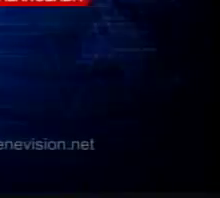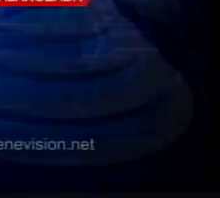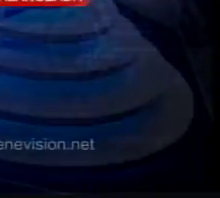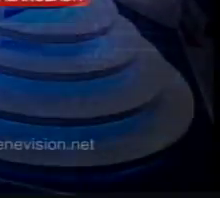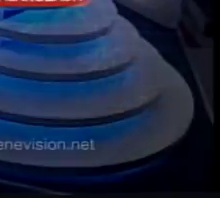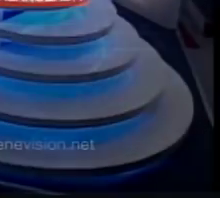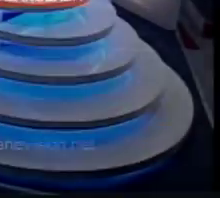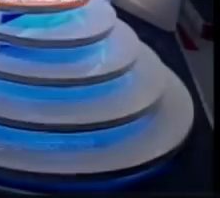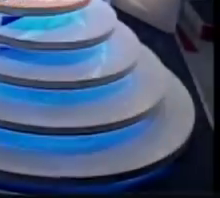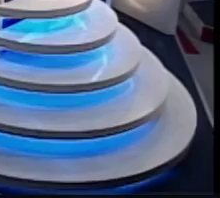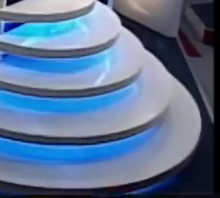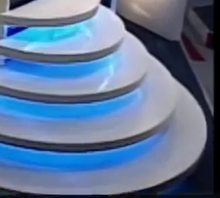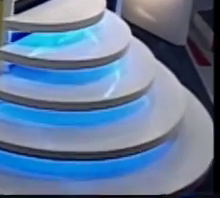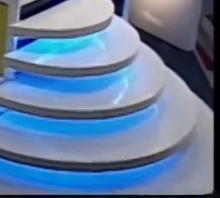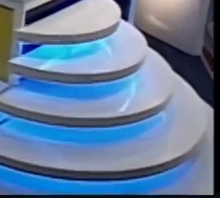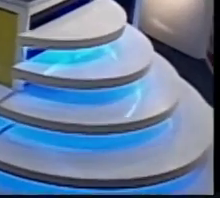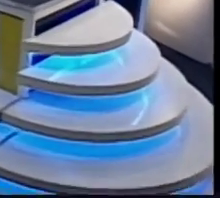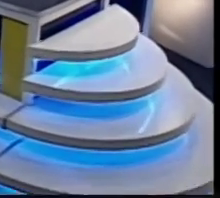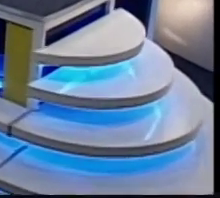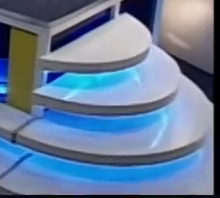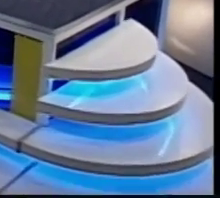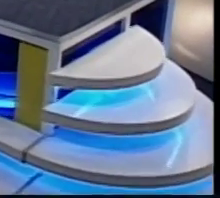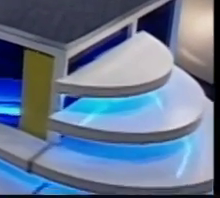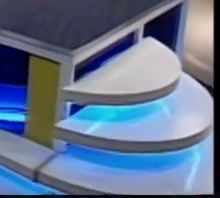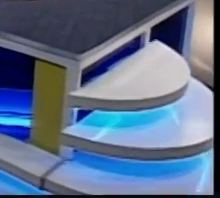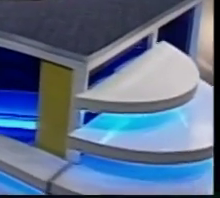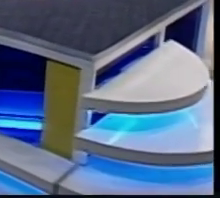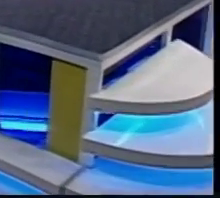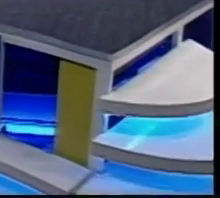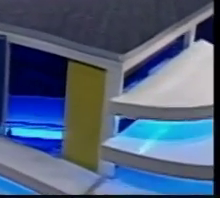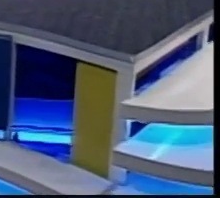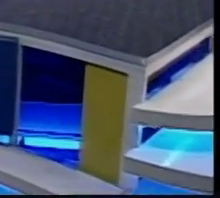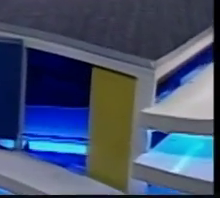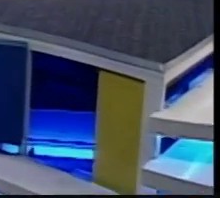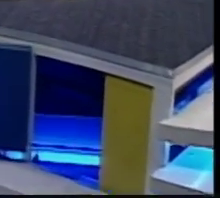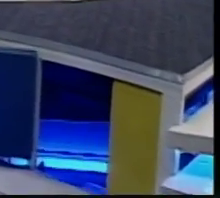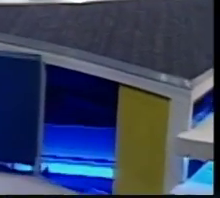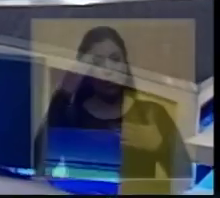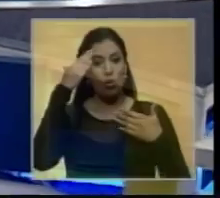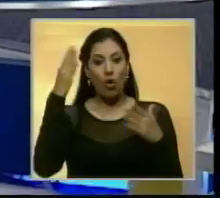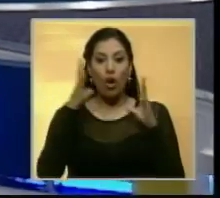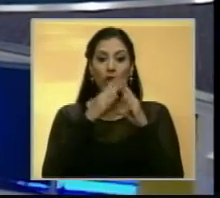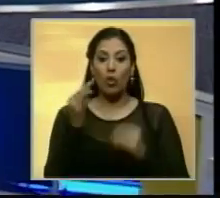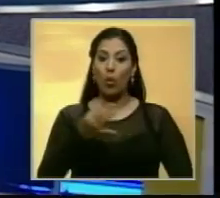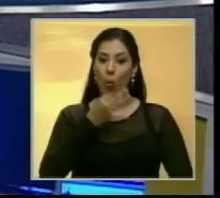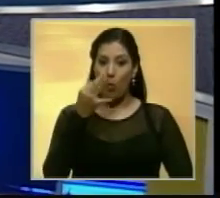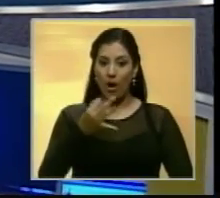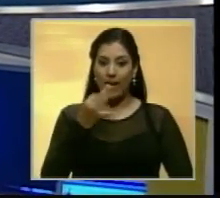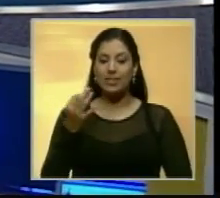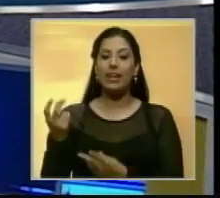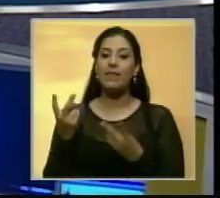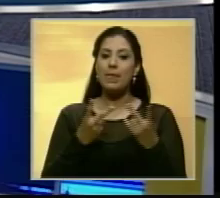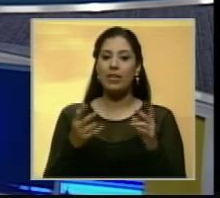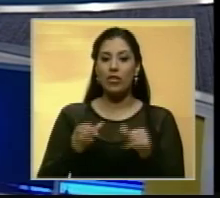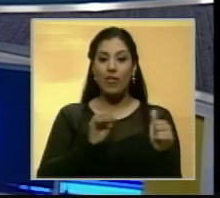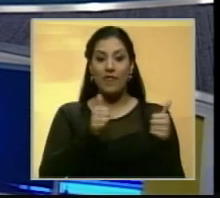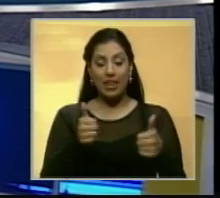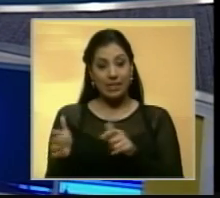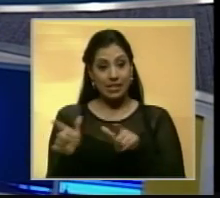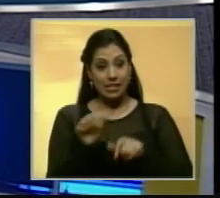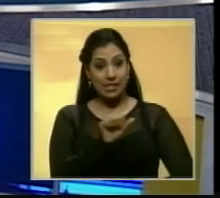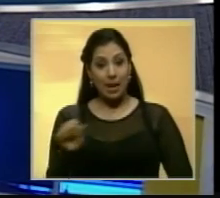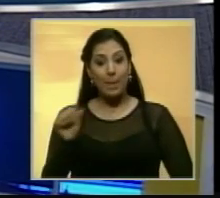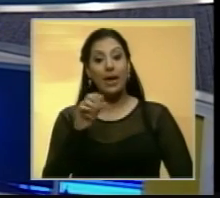Noticiero Venevisión. Información justa y balanceada. ¿Qué tal, amigos? Tengan todos muy buenas tardes y feliz comienzo de